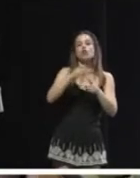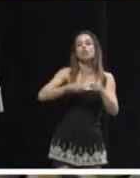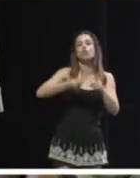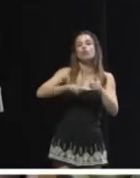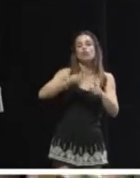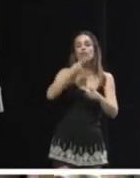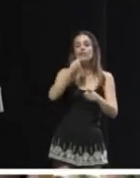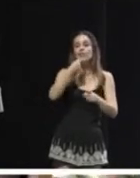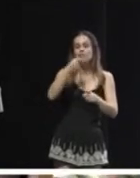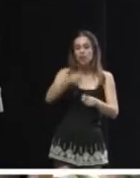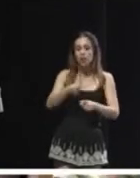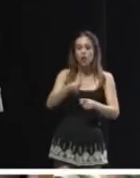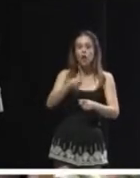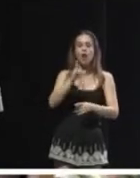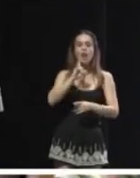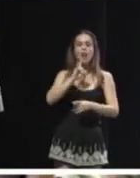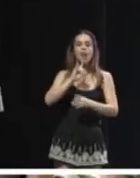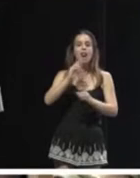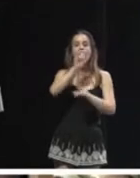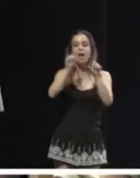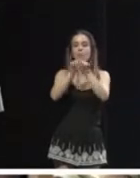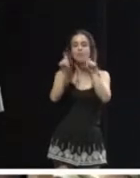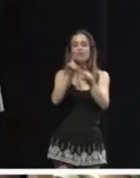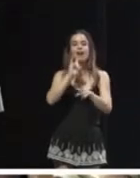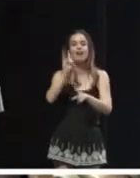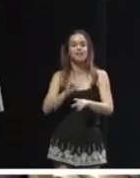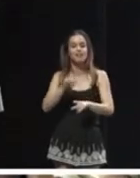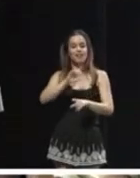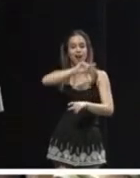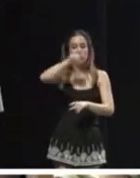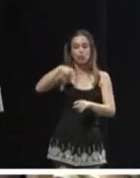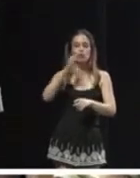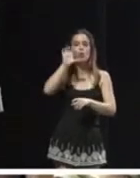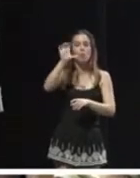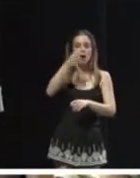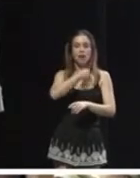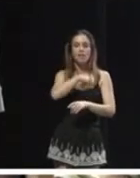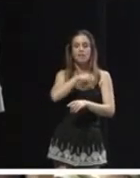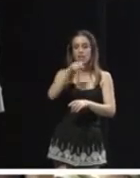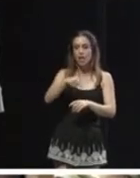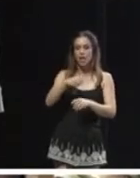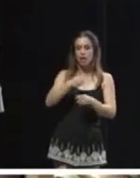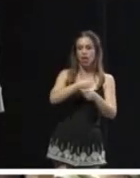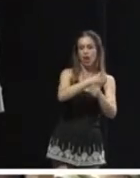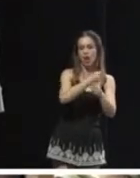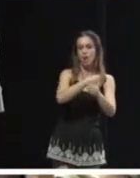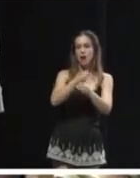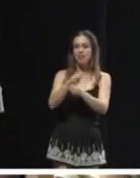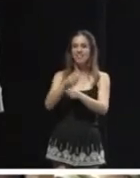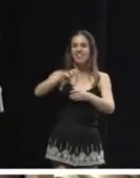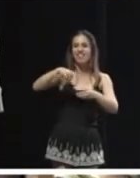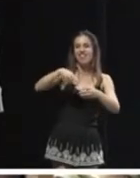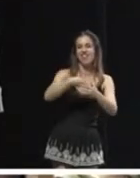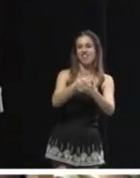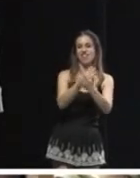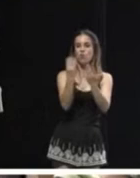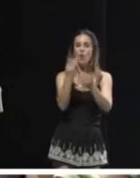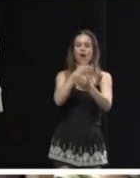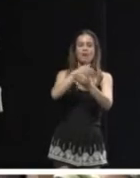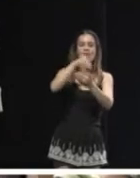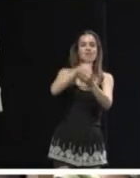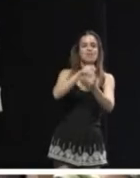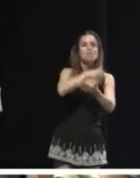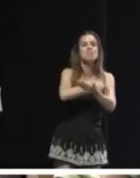Las eléctricas en nuestro país se acaban de repartir 19.000 millones